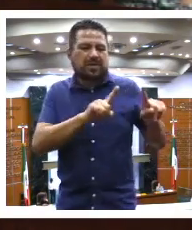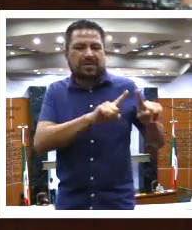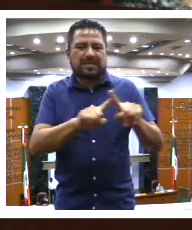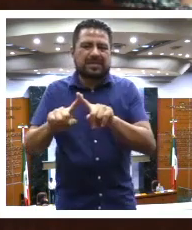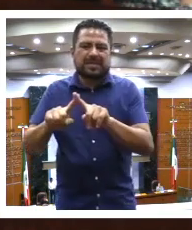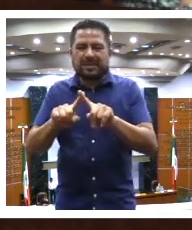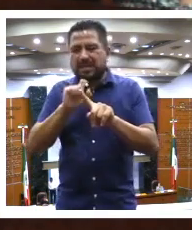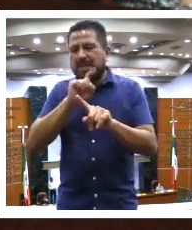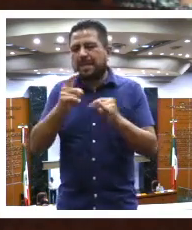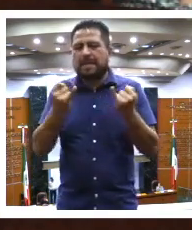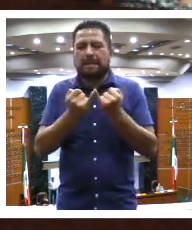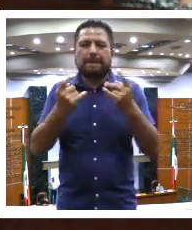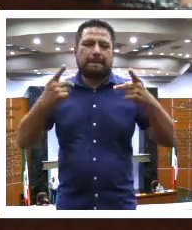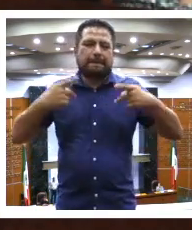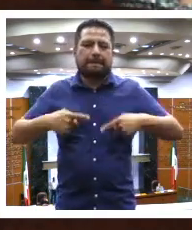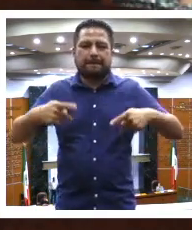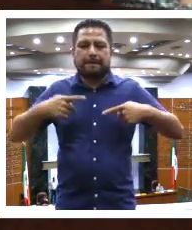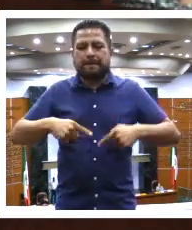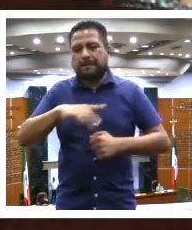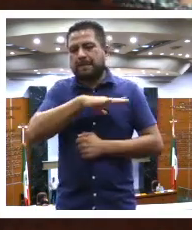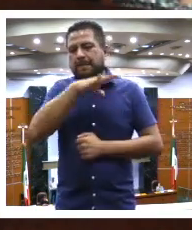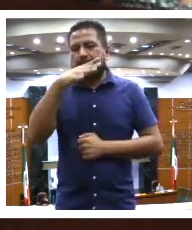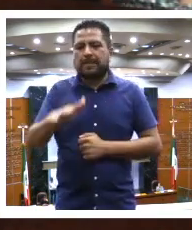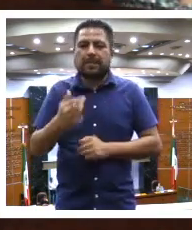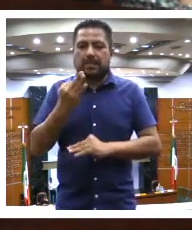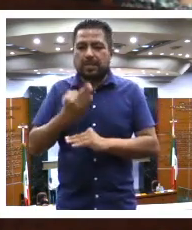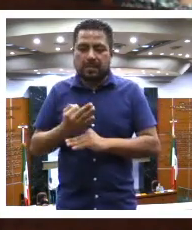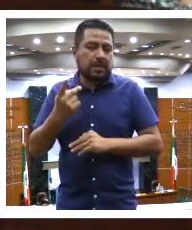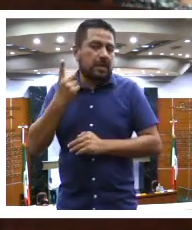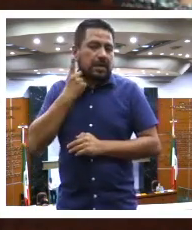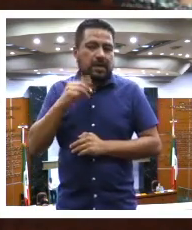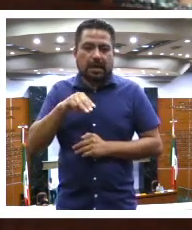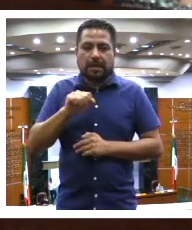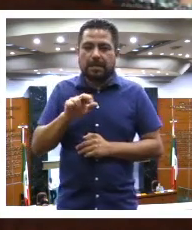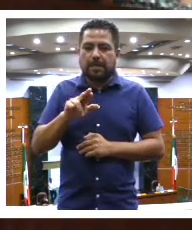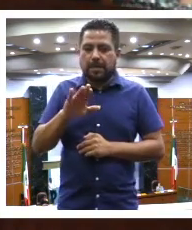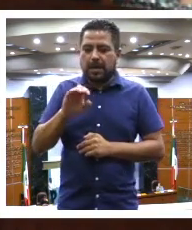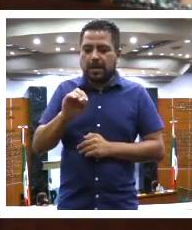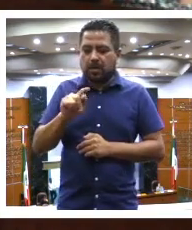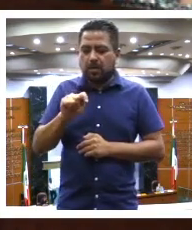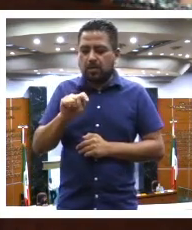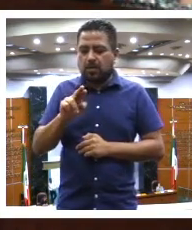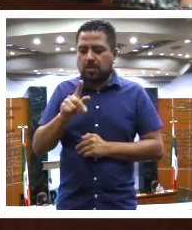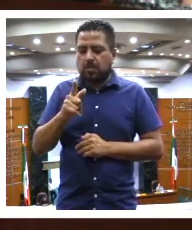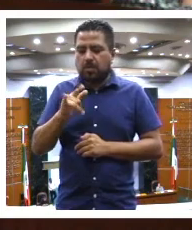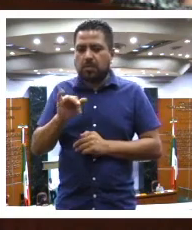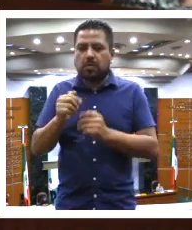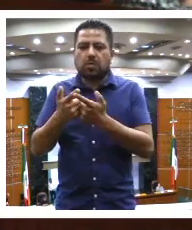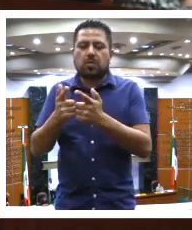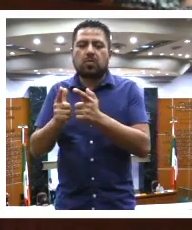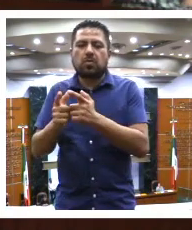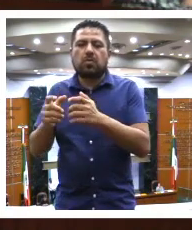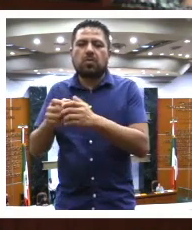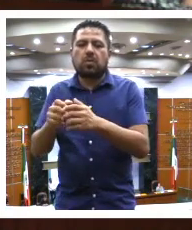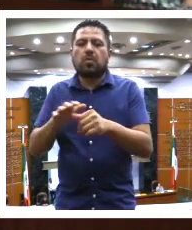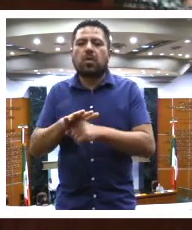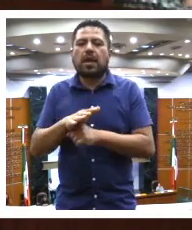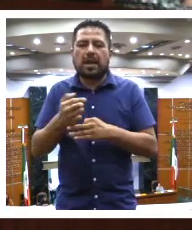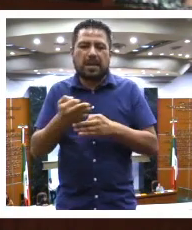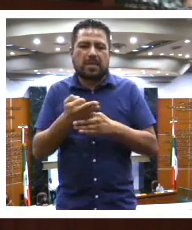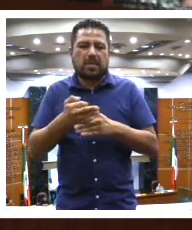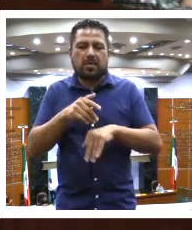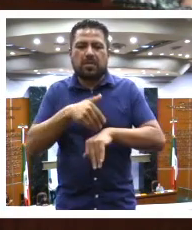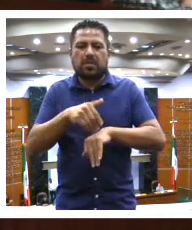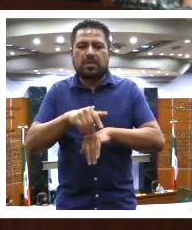y público en general el suscrito diputado Marco Tulio Sánchez Alarcón integrante del grupo parlamentario de morena